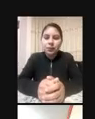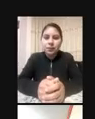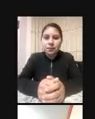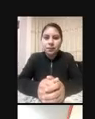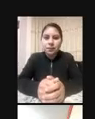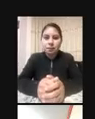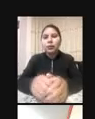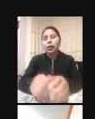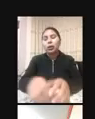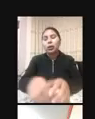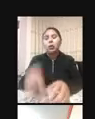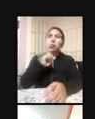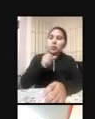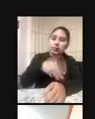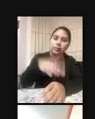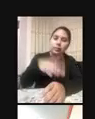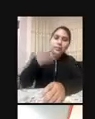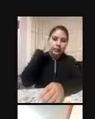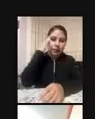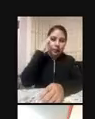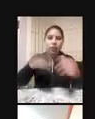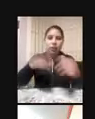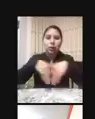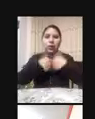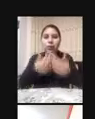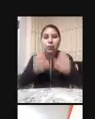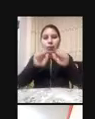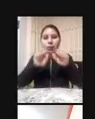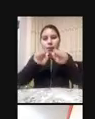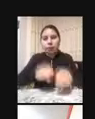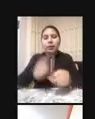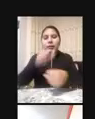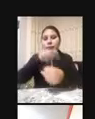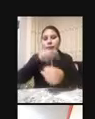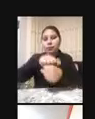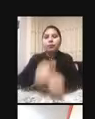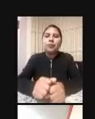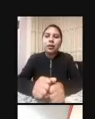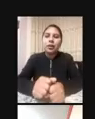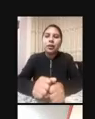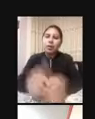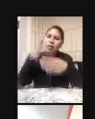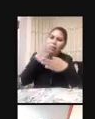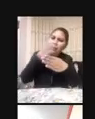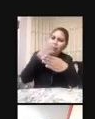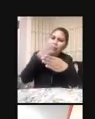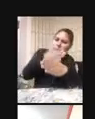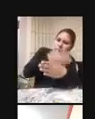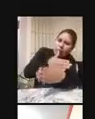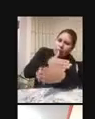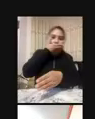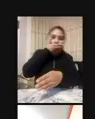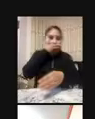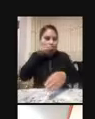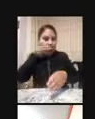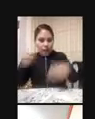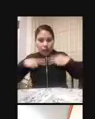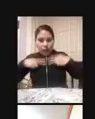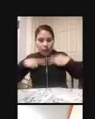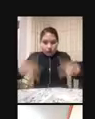las neuronas y todo eso a tiempo, va a mejorar la calidad de vida del niño, va a mejorar la calidad